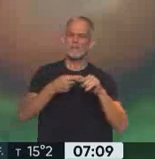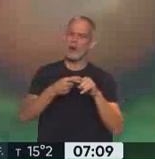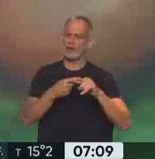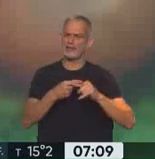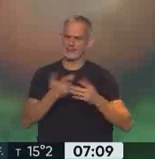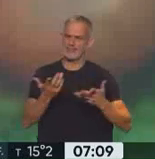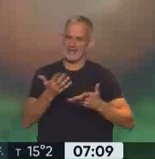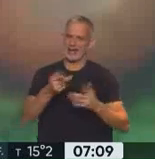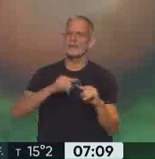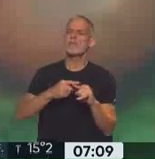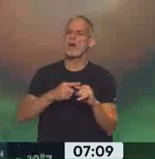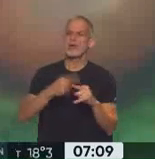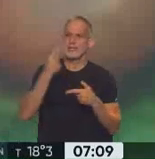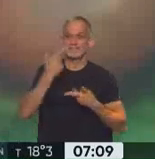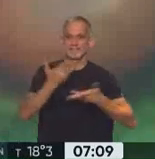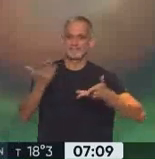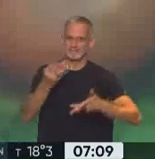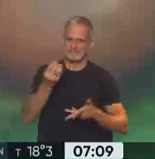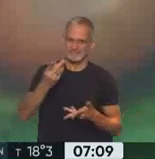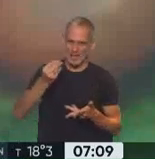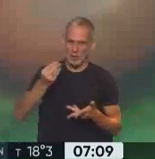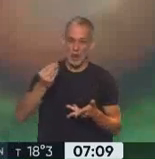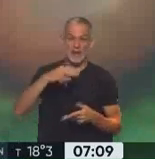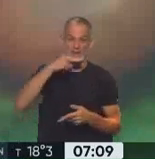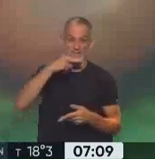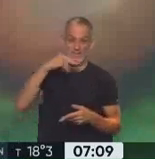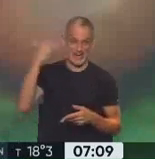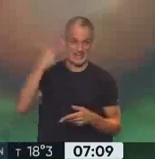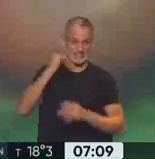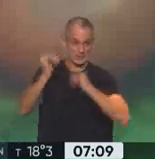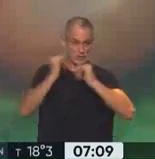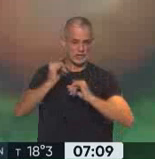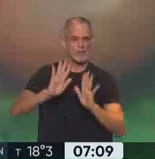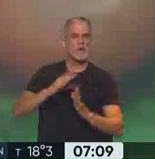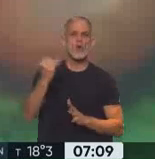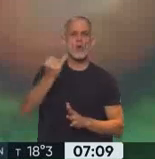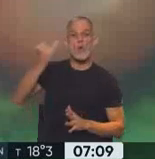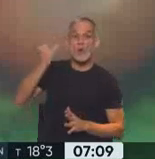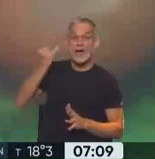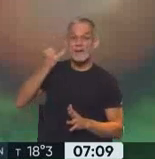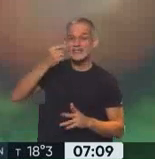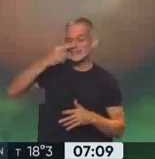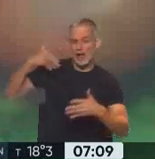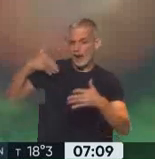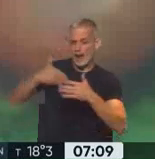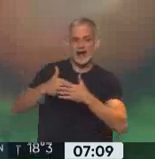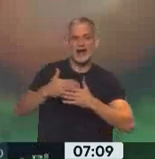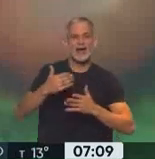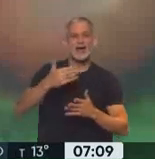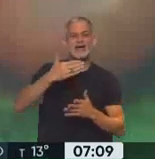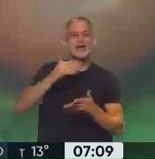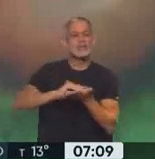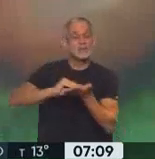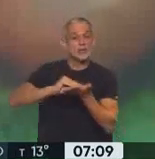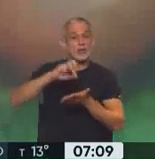que es sin duda esa, que tiene que ver con el viernes, lo contábamos, el jueves a última hora, el diputado Sergio Palazzo